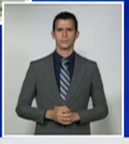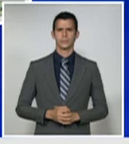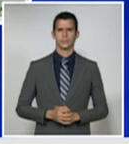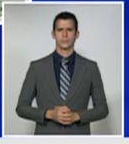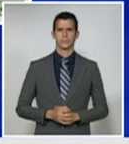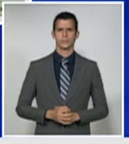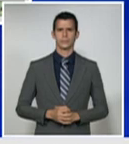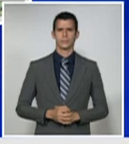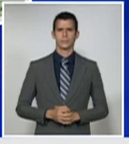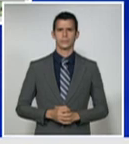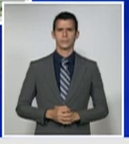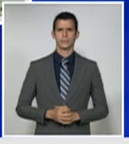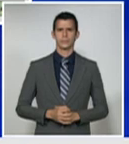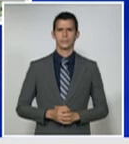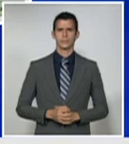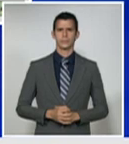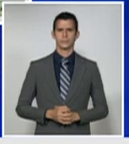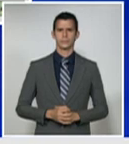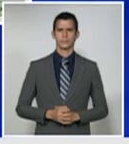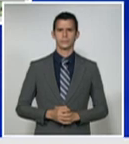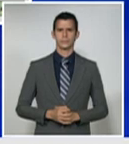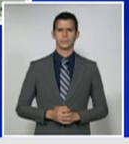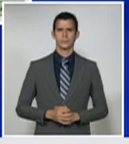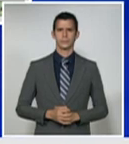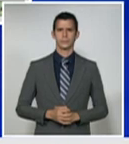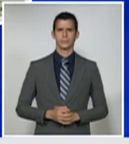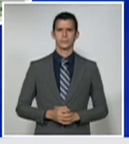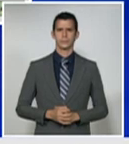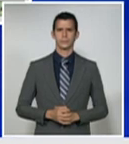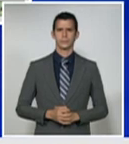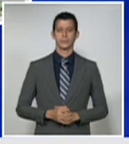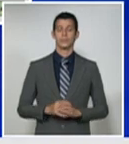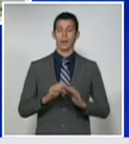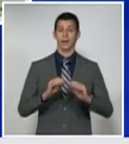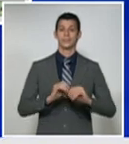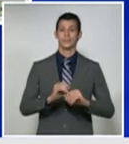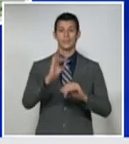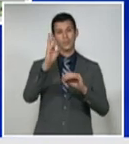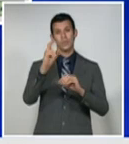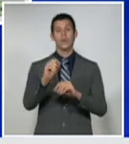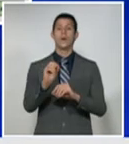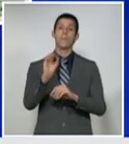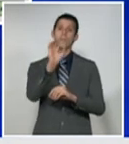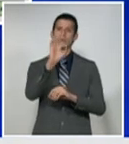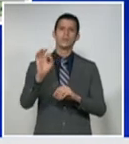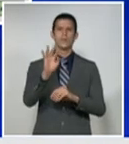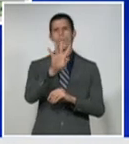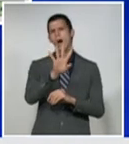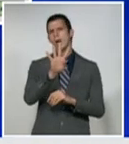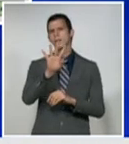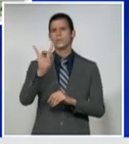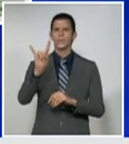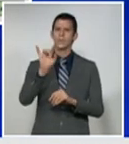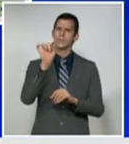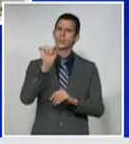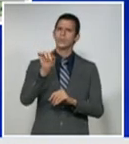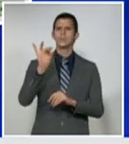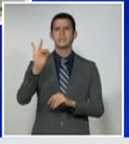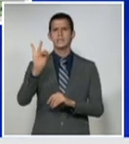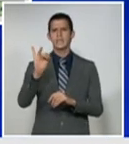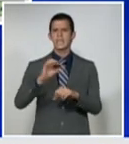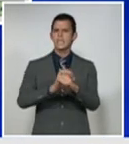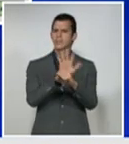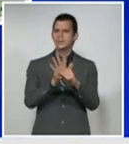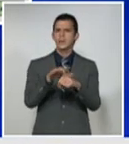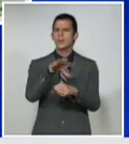aportando el 49,7% de la incidencia de COVID-19 en